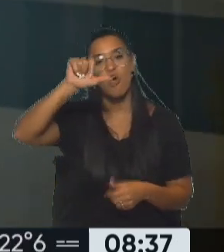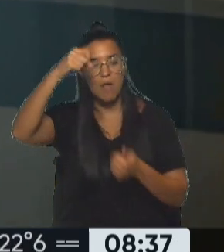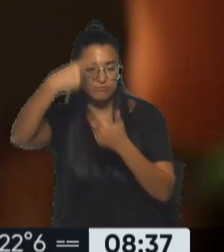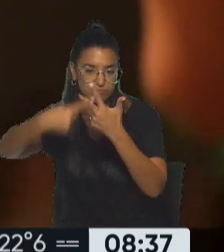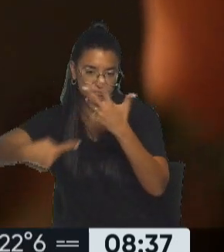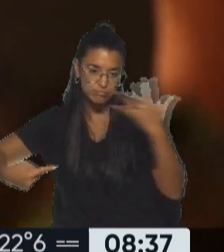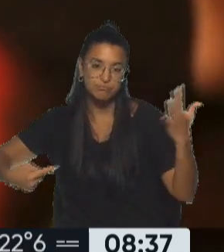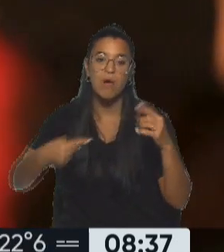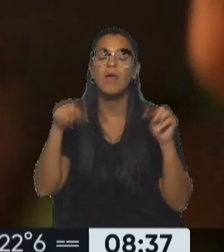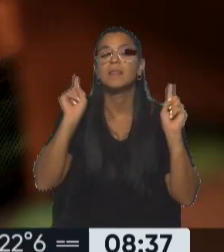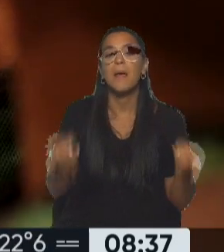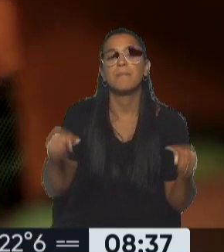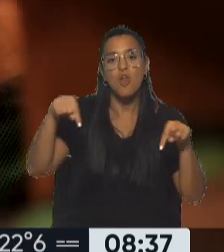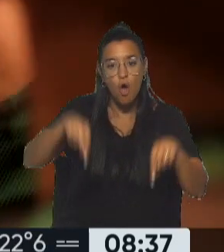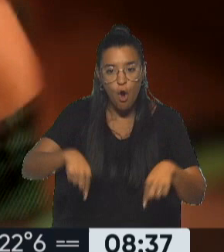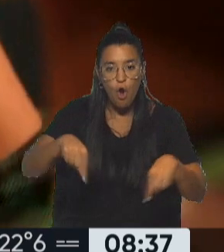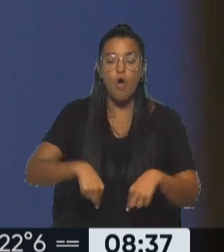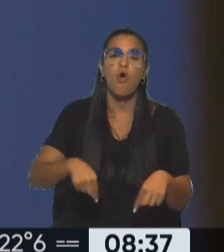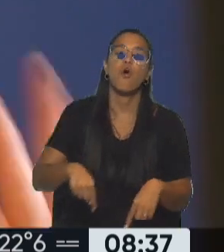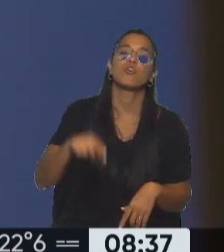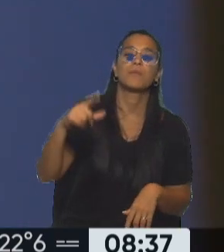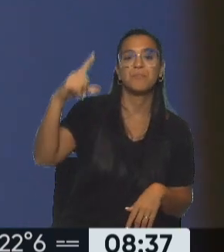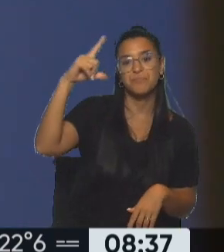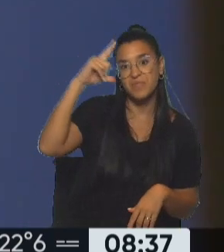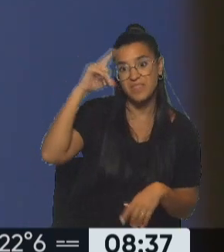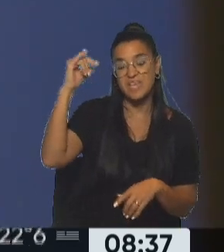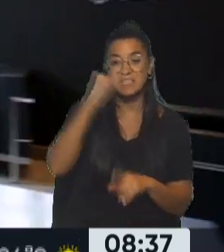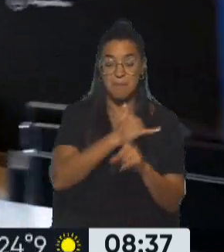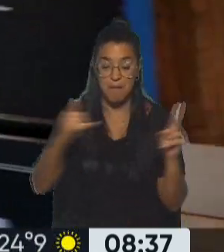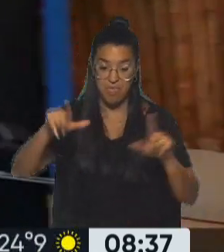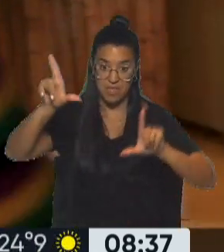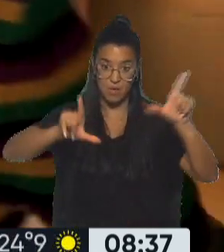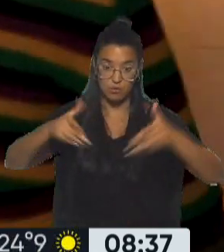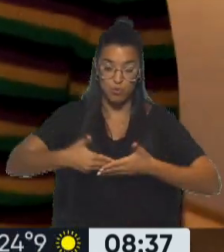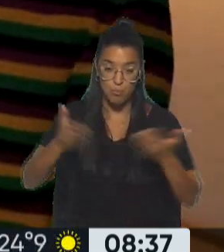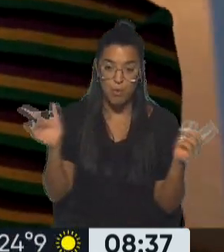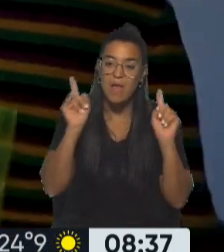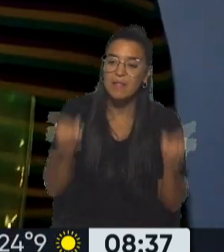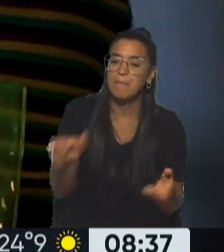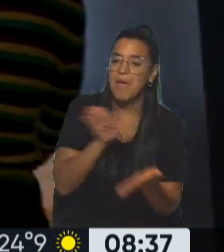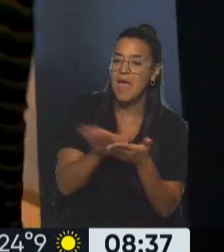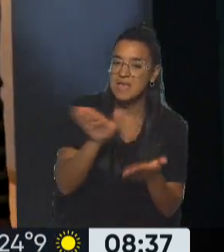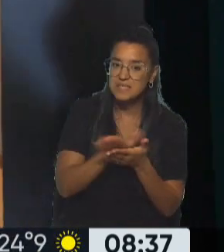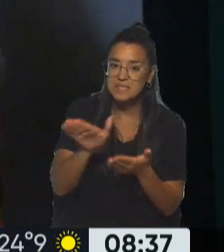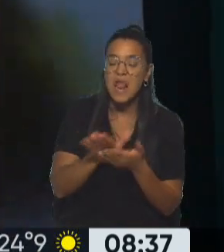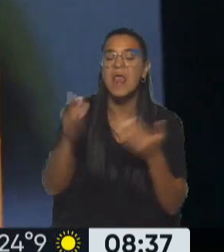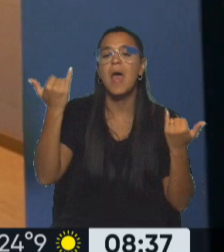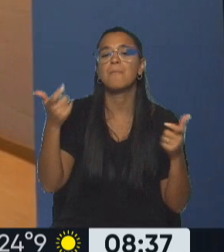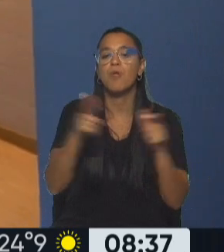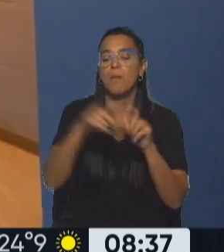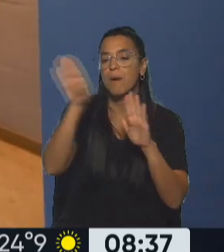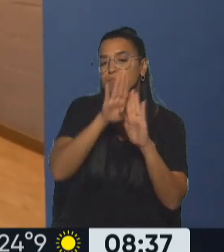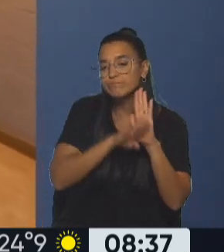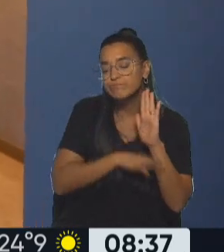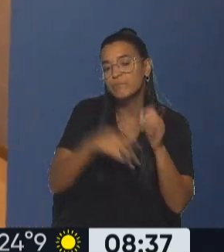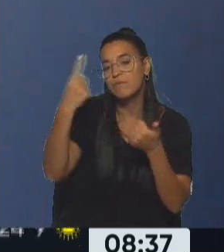Y también hoy, pero a partir de las 22:30, la pantalla de la televisión pública va a estar estrenando distintos programas que tienen que